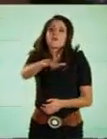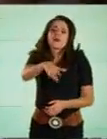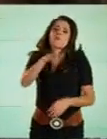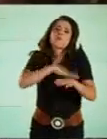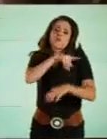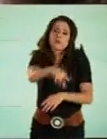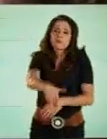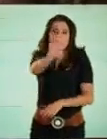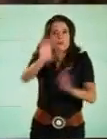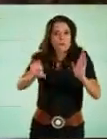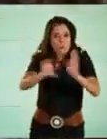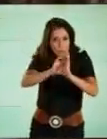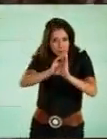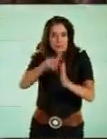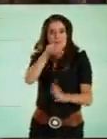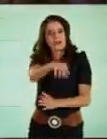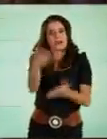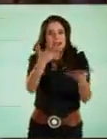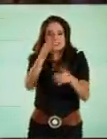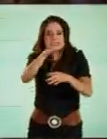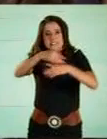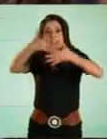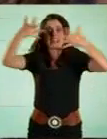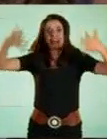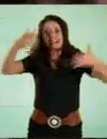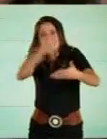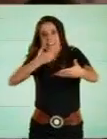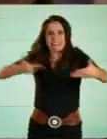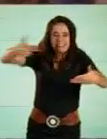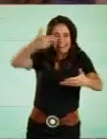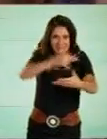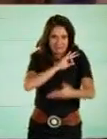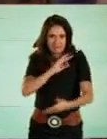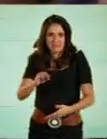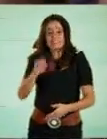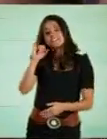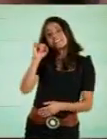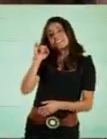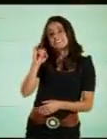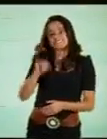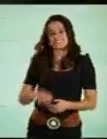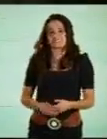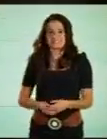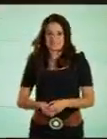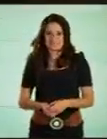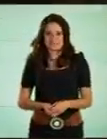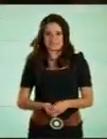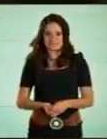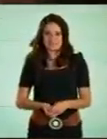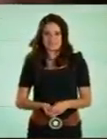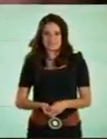Oigan, ¿por qué no van al cuarto y ahí van a tener mucho más espacio para dibujar? Sí. Sí.